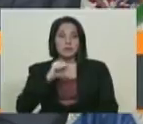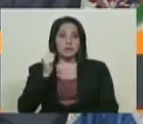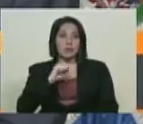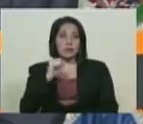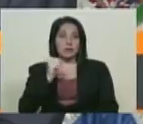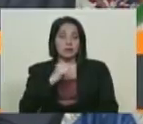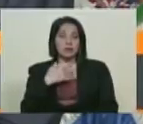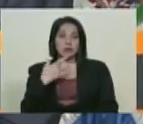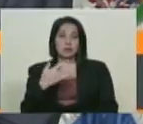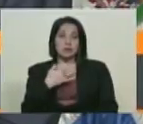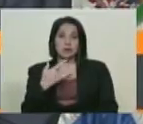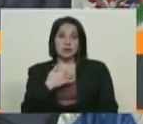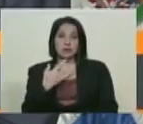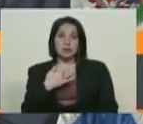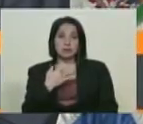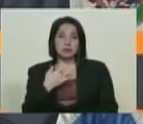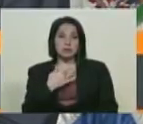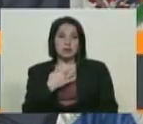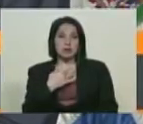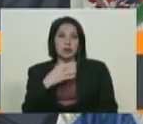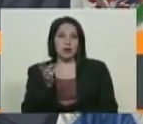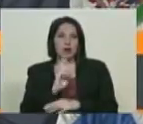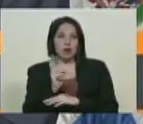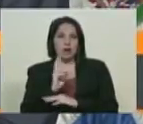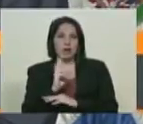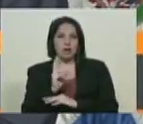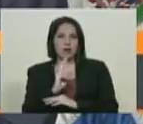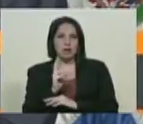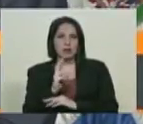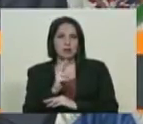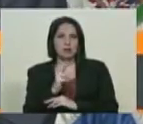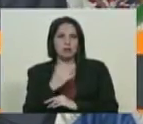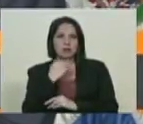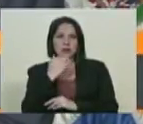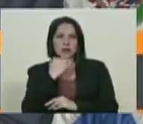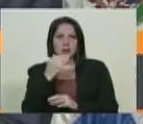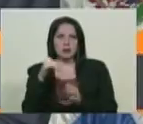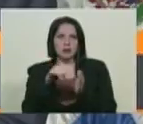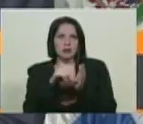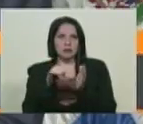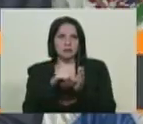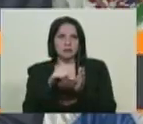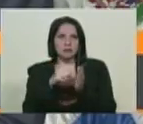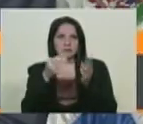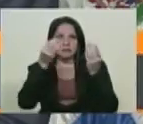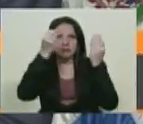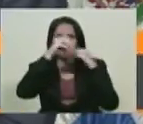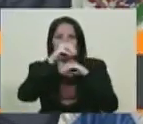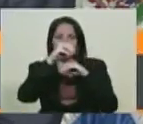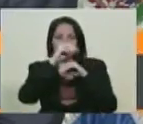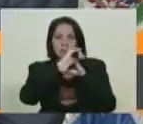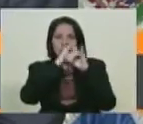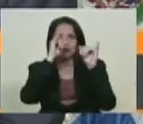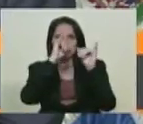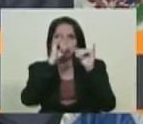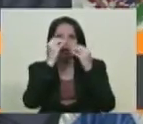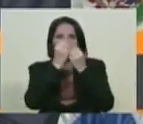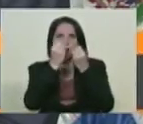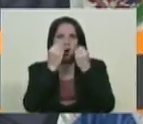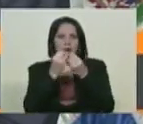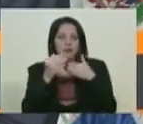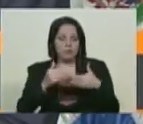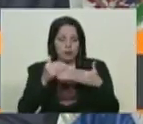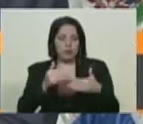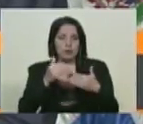siento que rápidamente que estamos muy cerca de un acuerdo definitivo por la convivencia y por la paz. Hemos